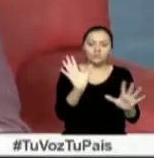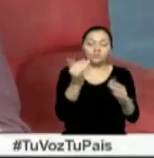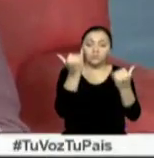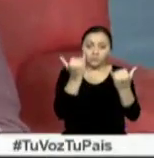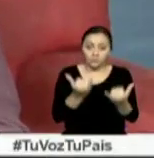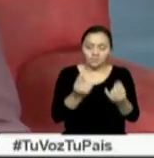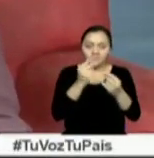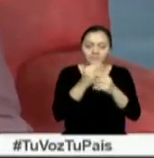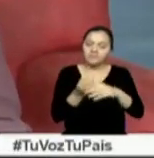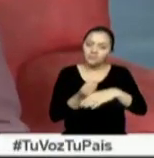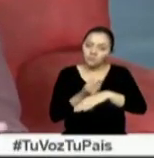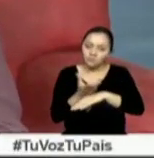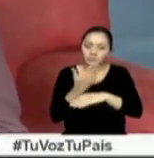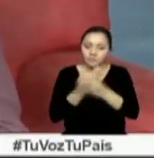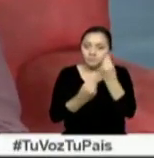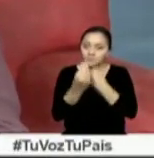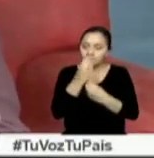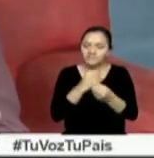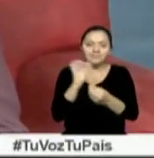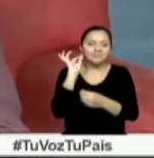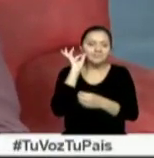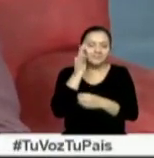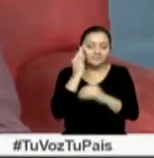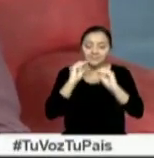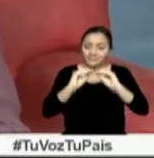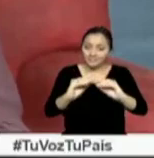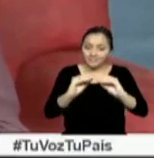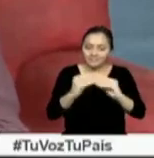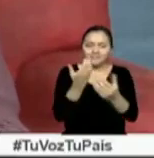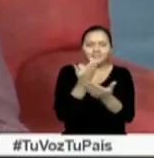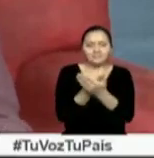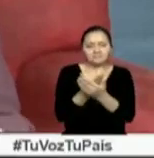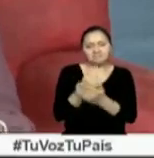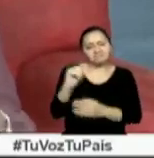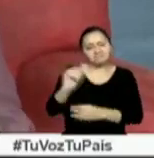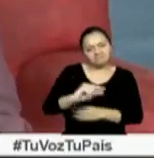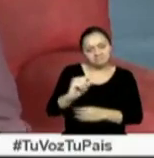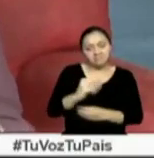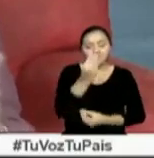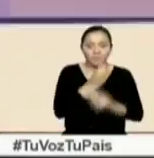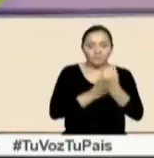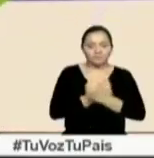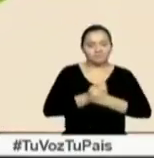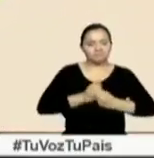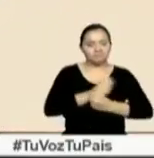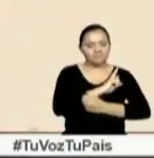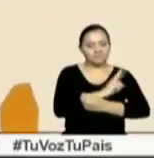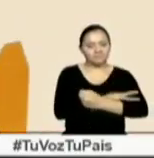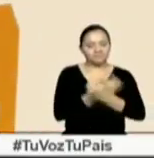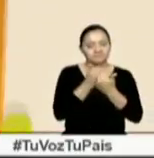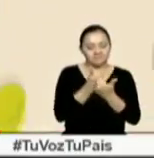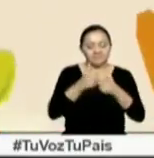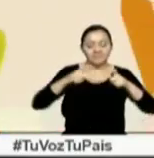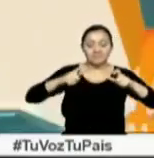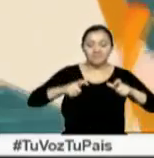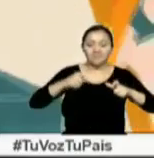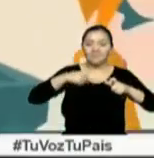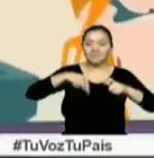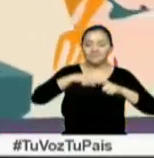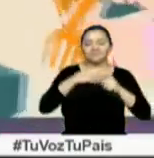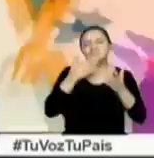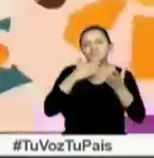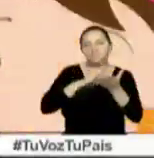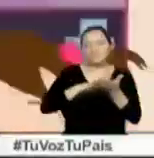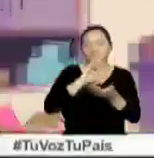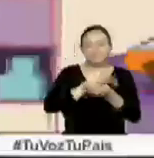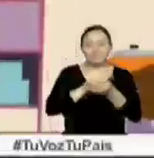formato de recetas que son delici iosas económicas y nutritivas hemos logrado por ejemplo la creación de platos como las